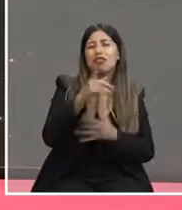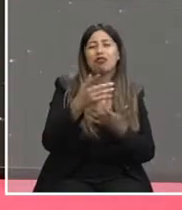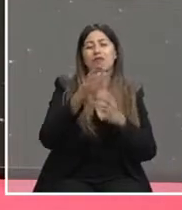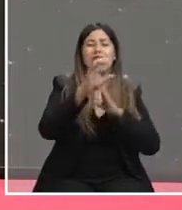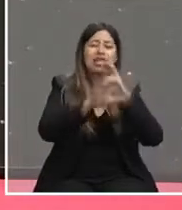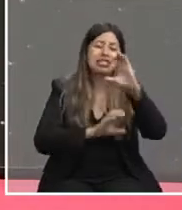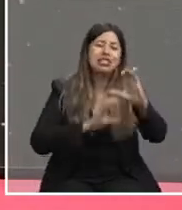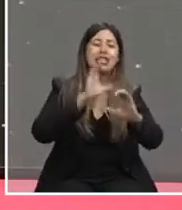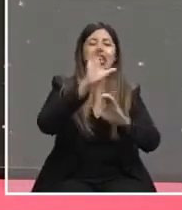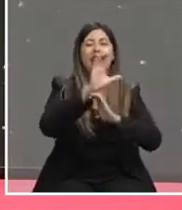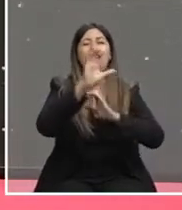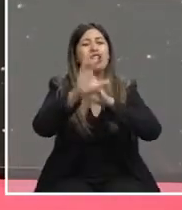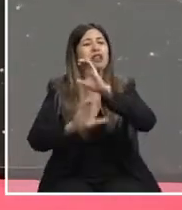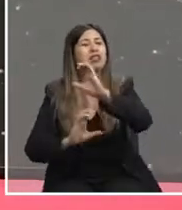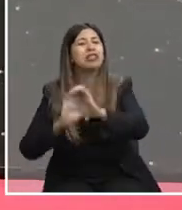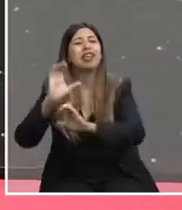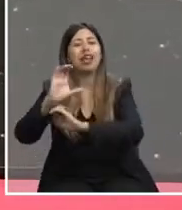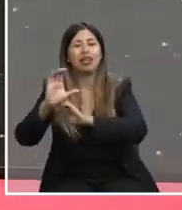ciclo de